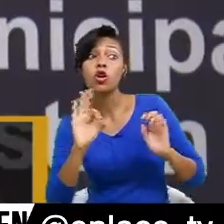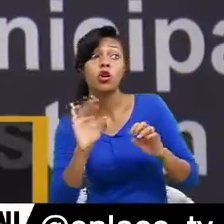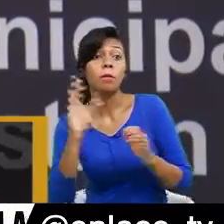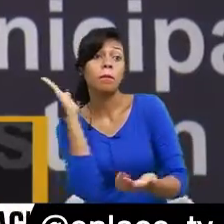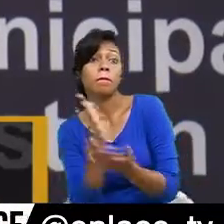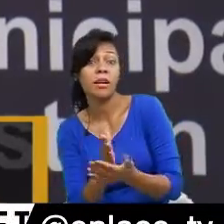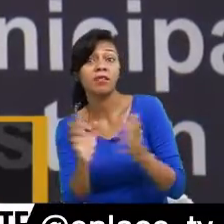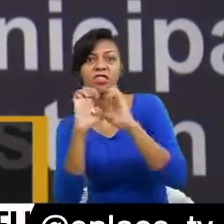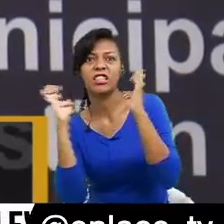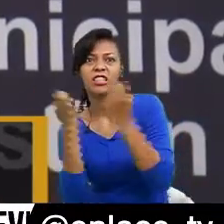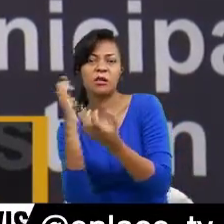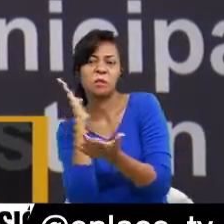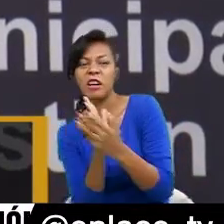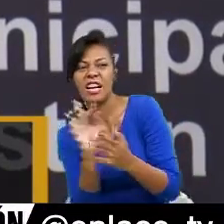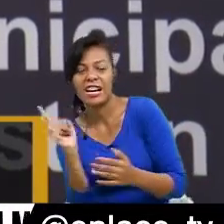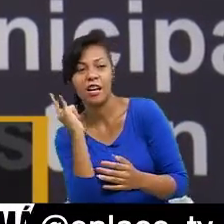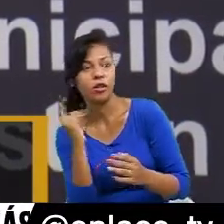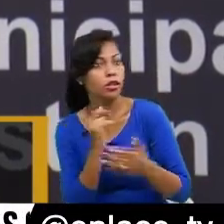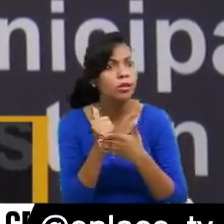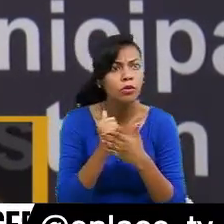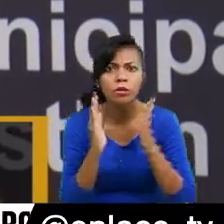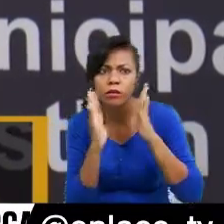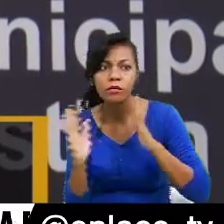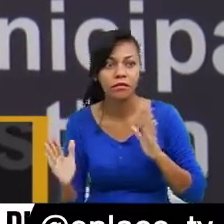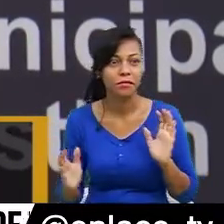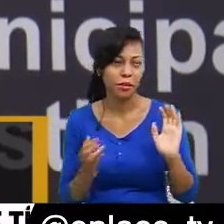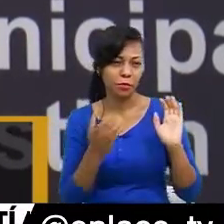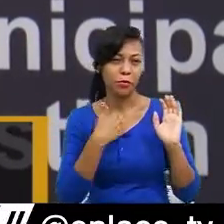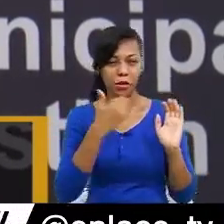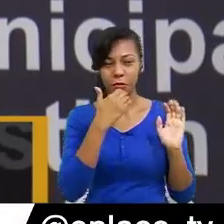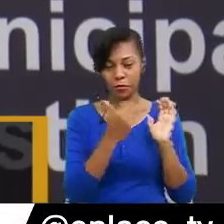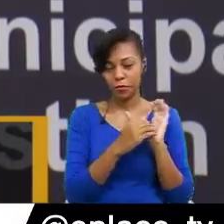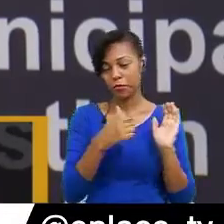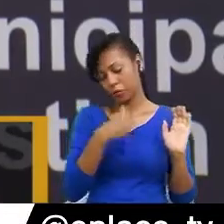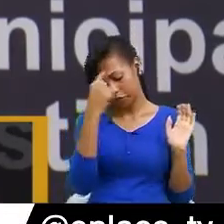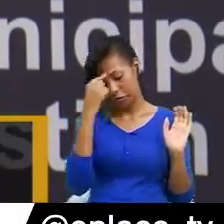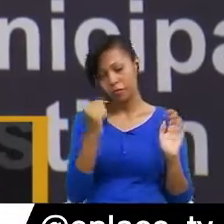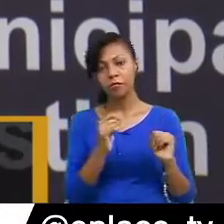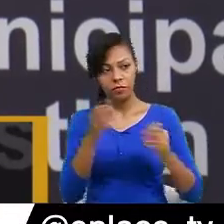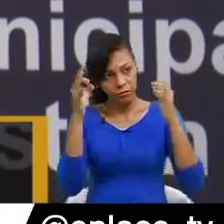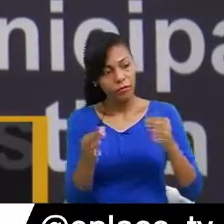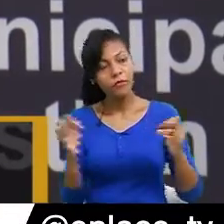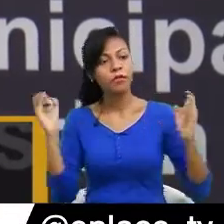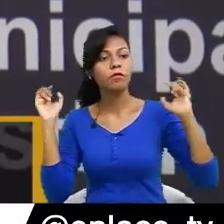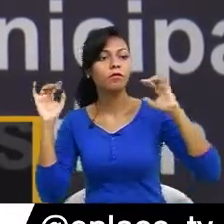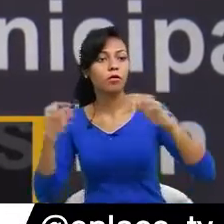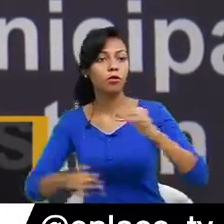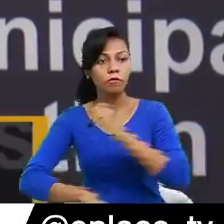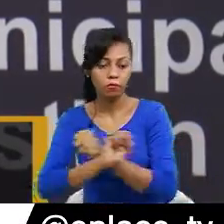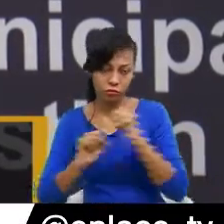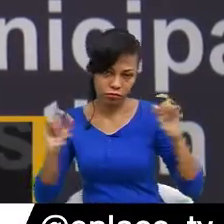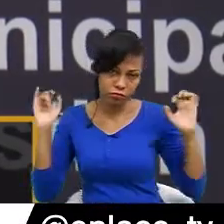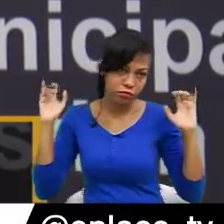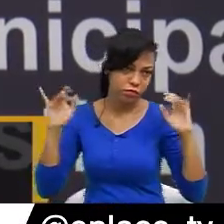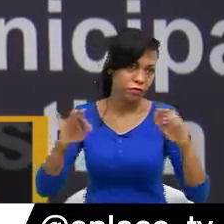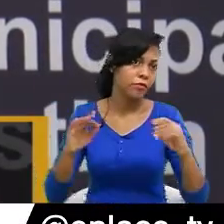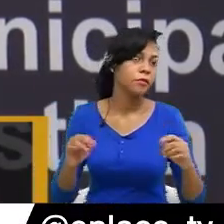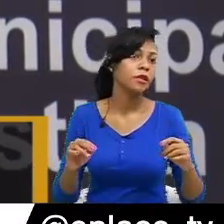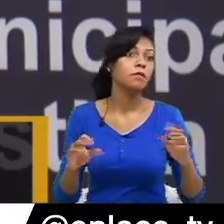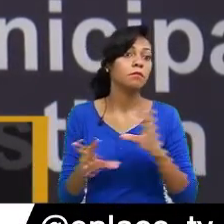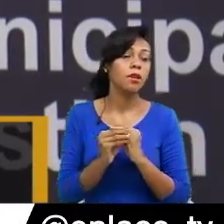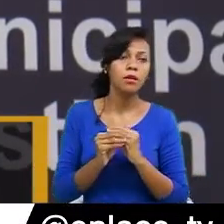hacer como un encuentro de fútbol real, para que la gente asista y poder hacer el